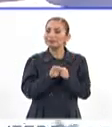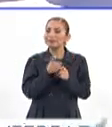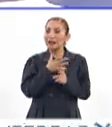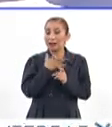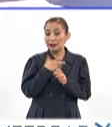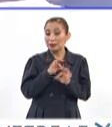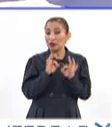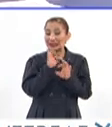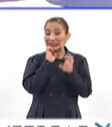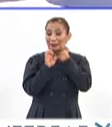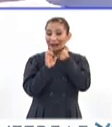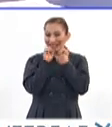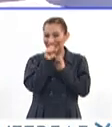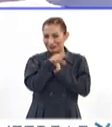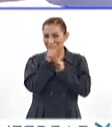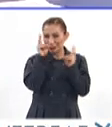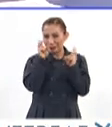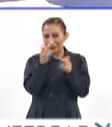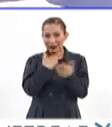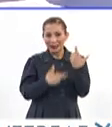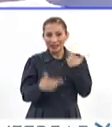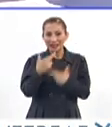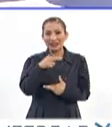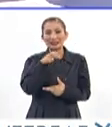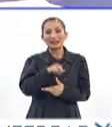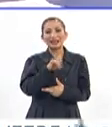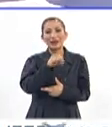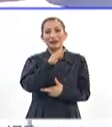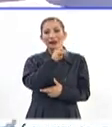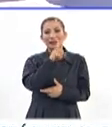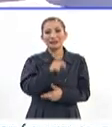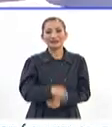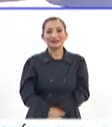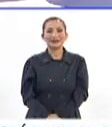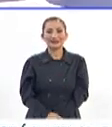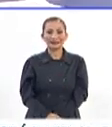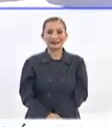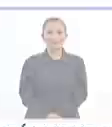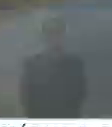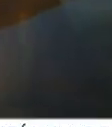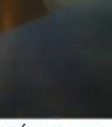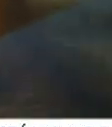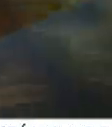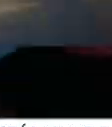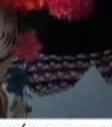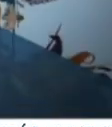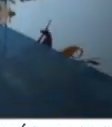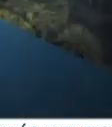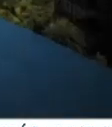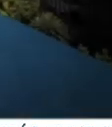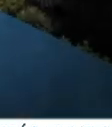tenemos importantes entrevistas al respecto. Regresamos, esto es Interfaz.